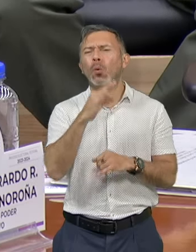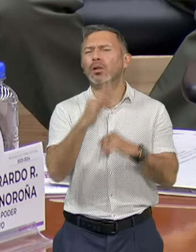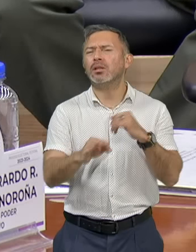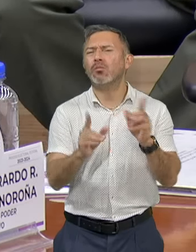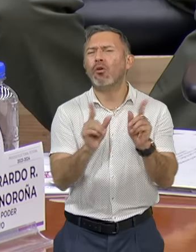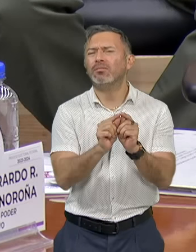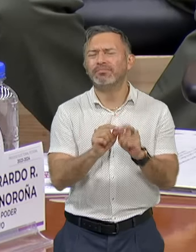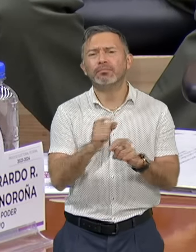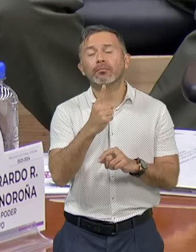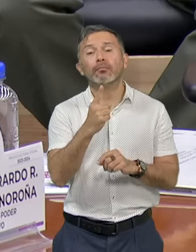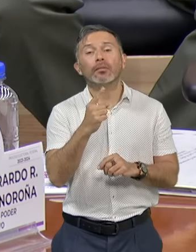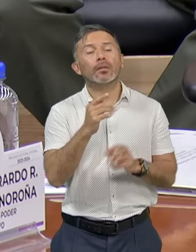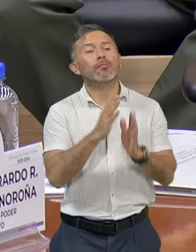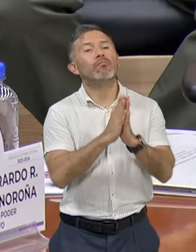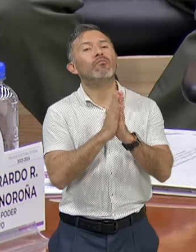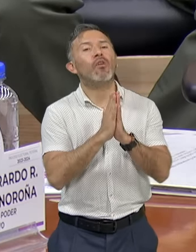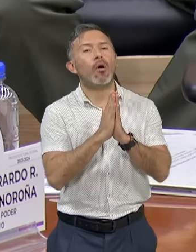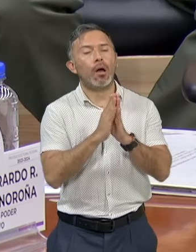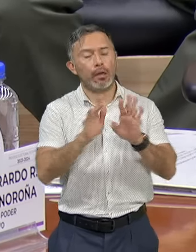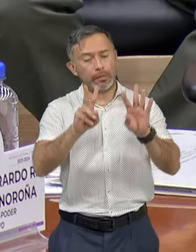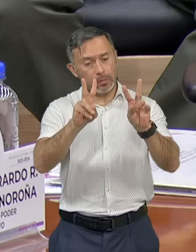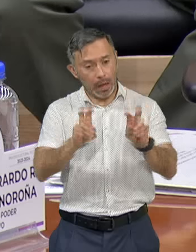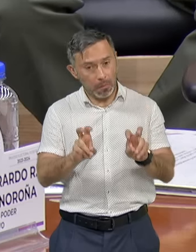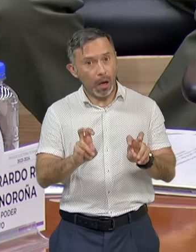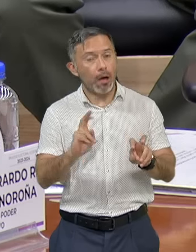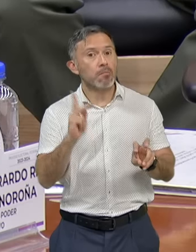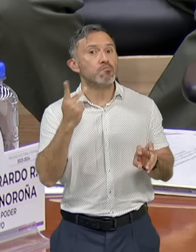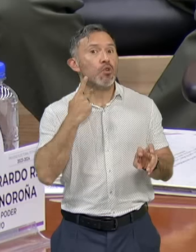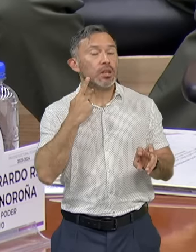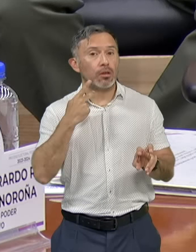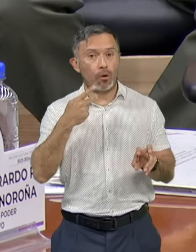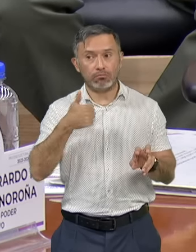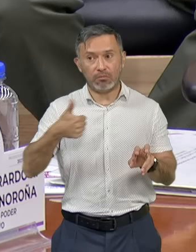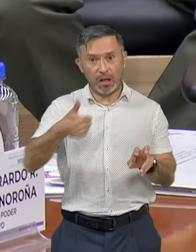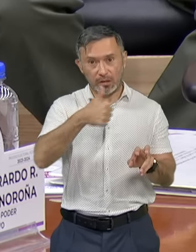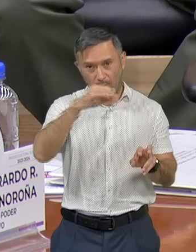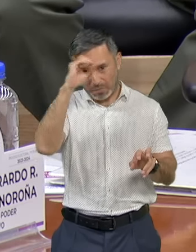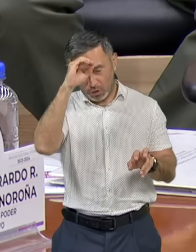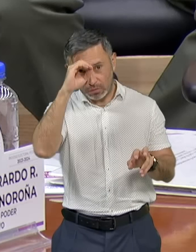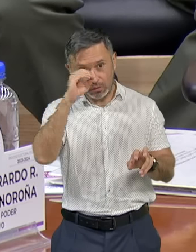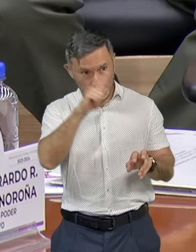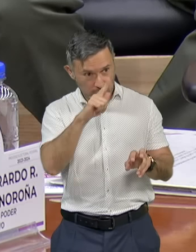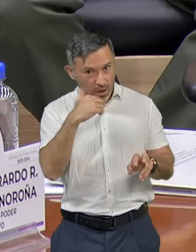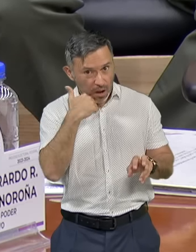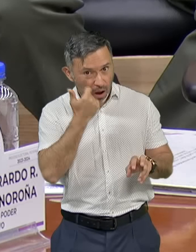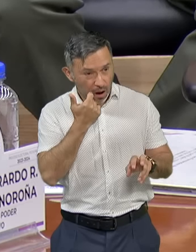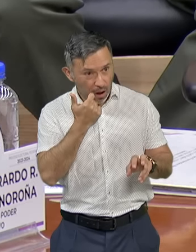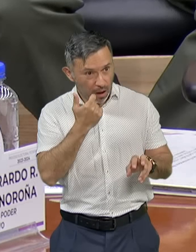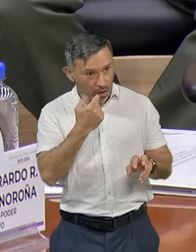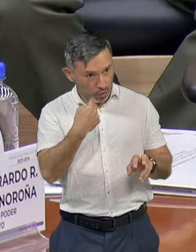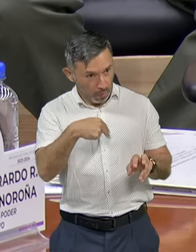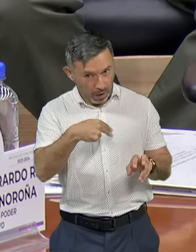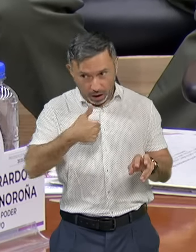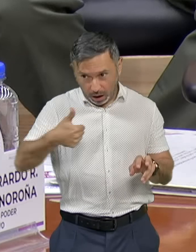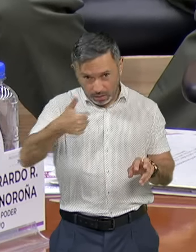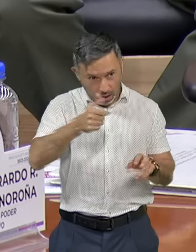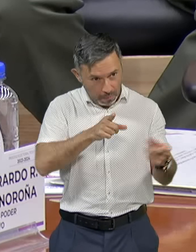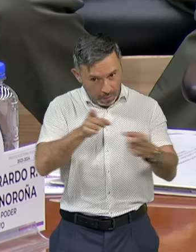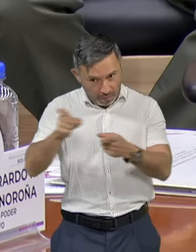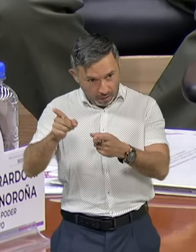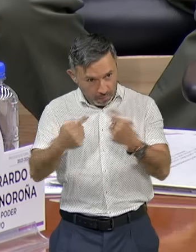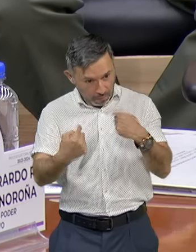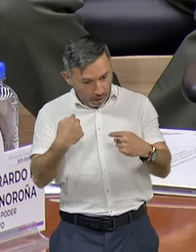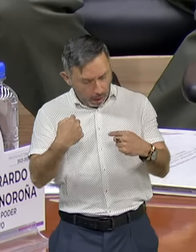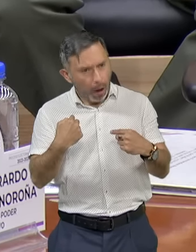el debate sea sobre las posiciones políticas si quieren personalizar yo creo que no les conviene pero les voy a